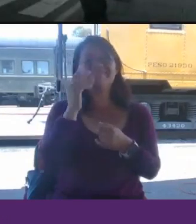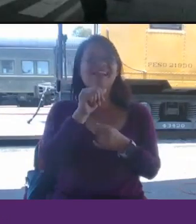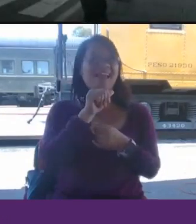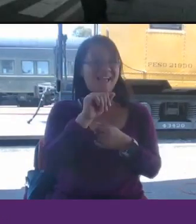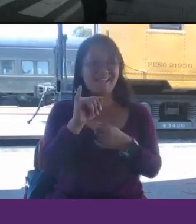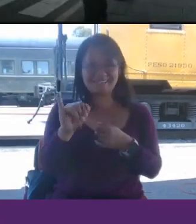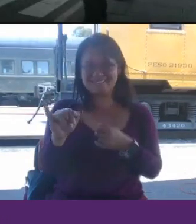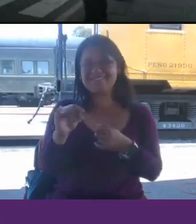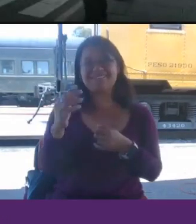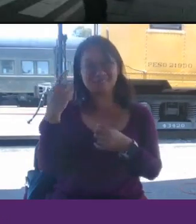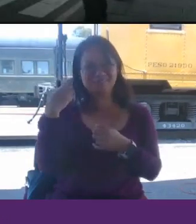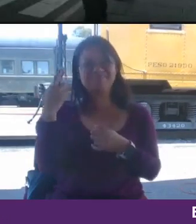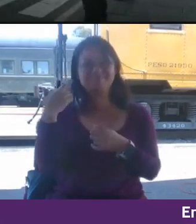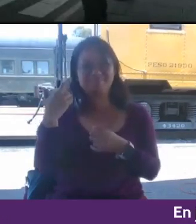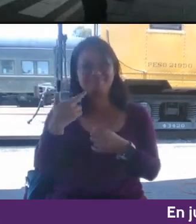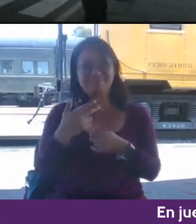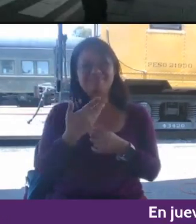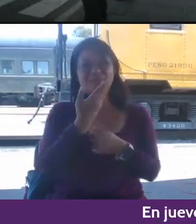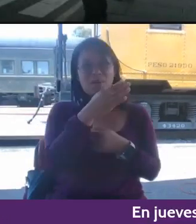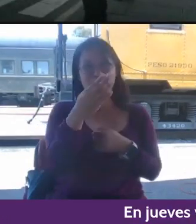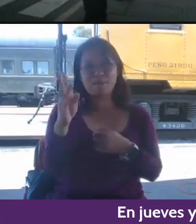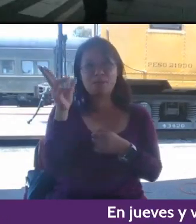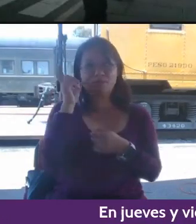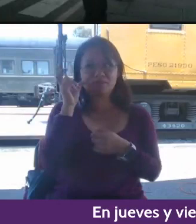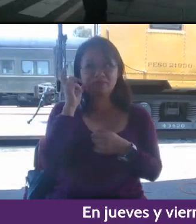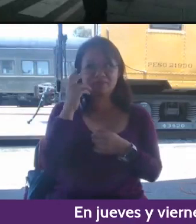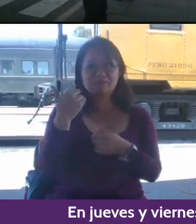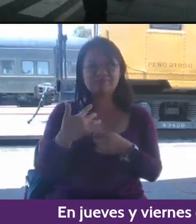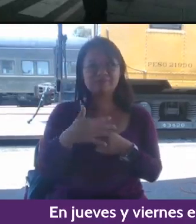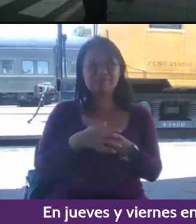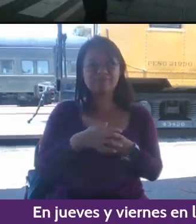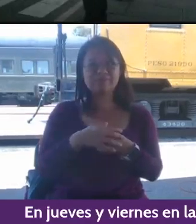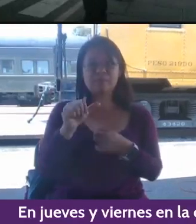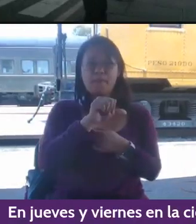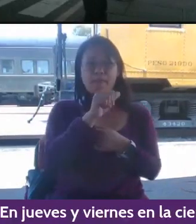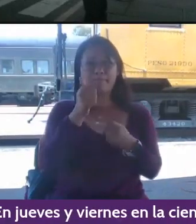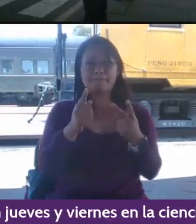madrugadas. Imagínate escucharlo en el bosque. Luego hacen.